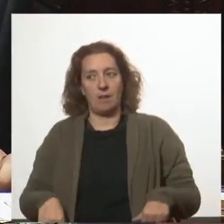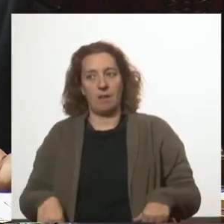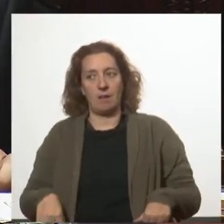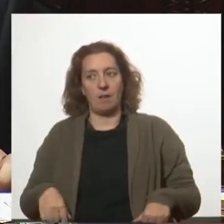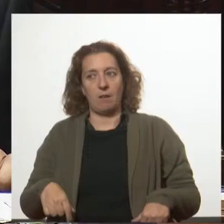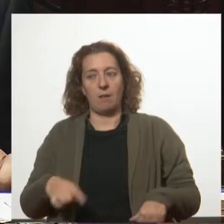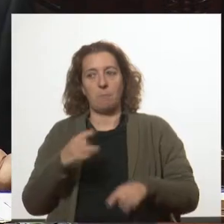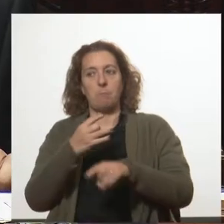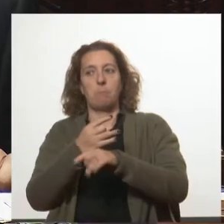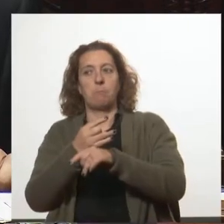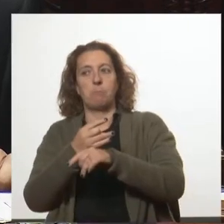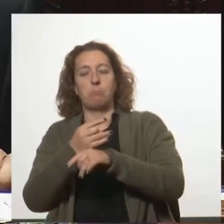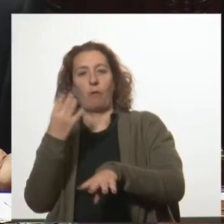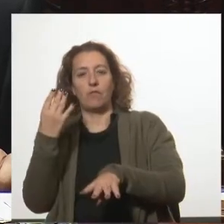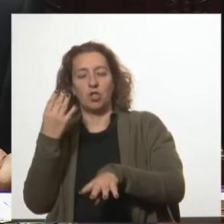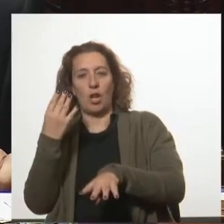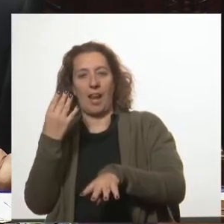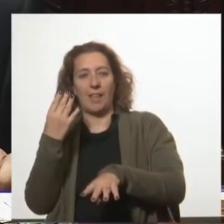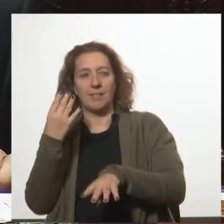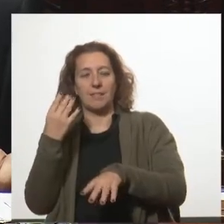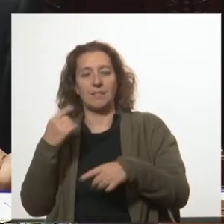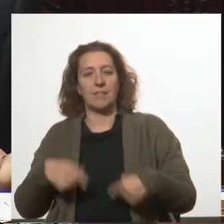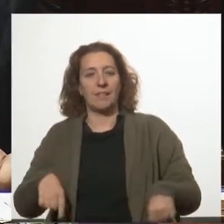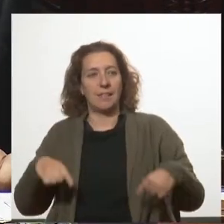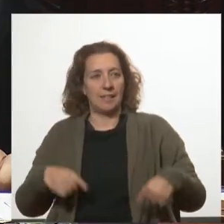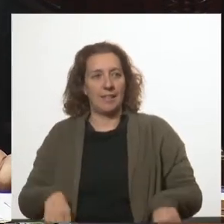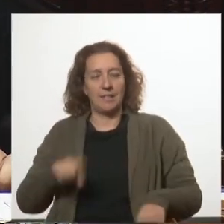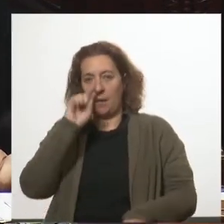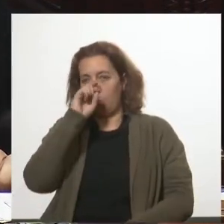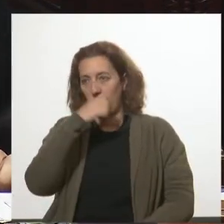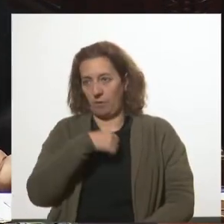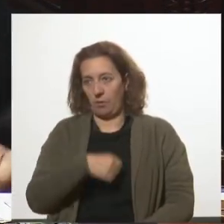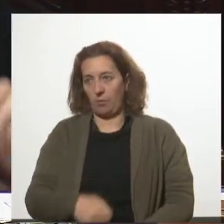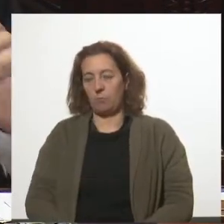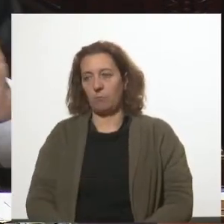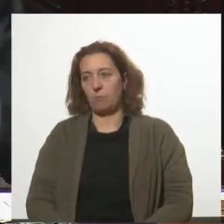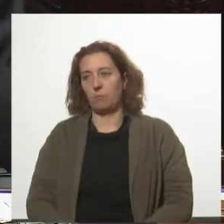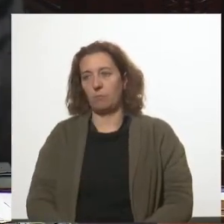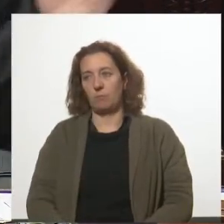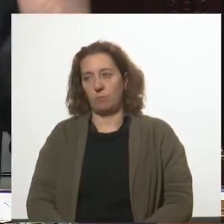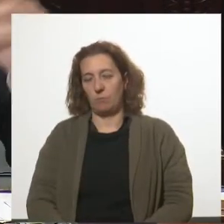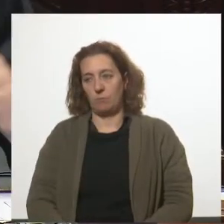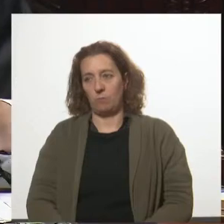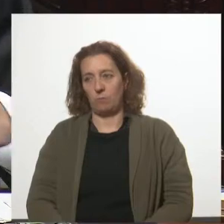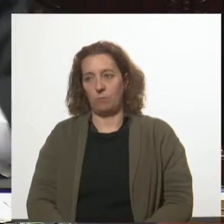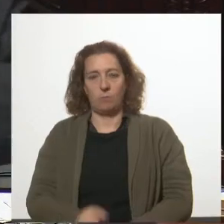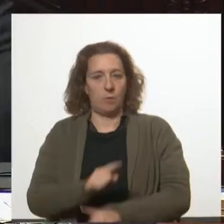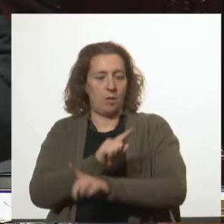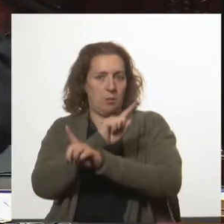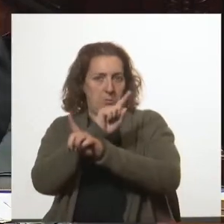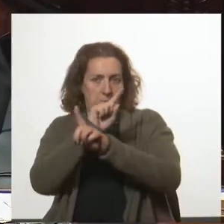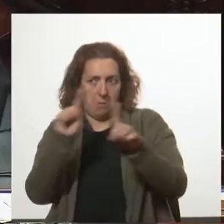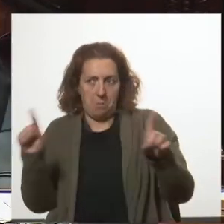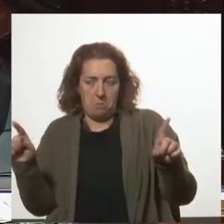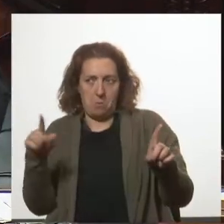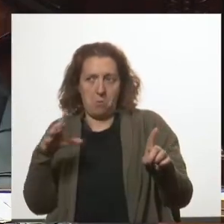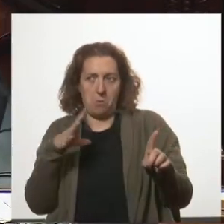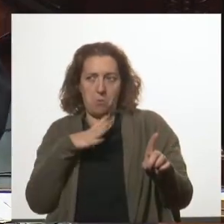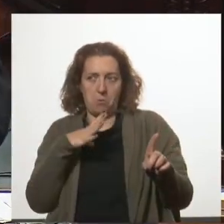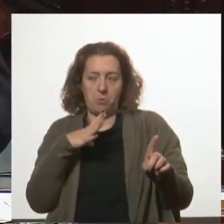profesionales de la intendencia de montevideo por supuesto tampoco tiene